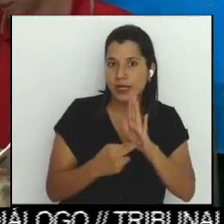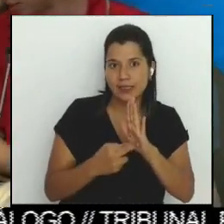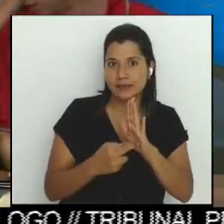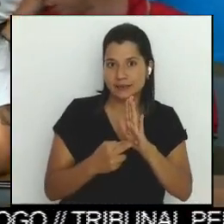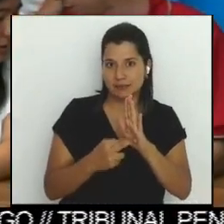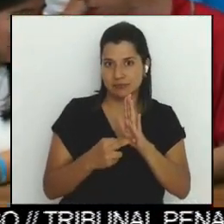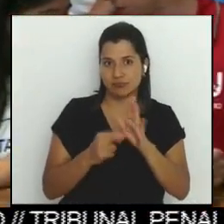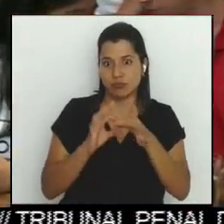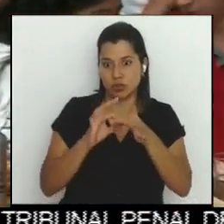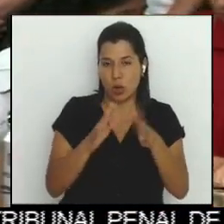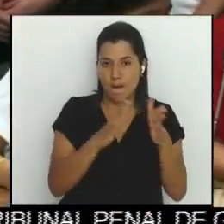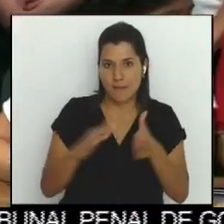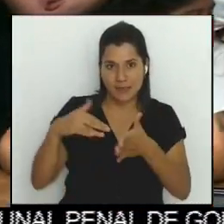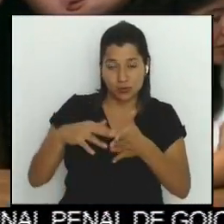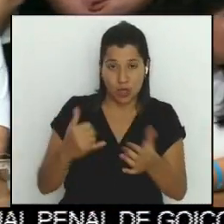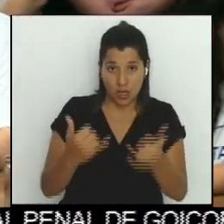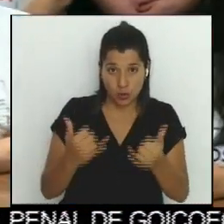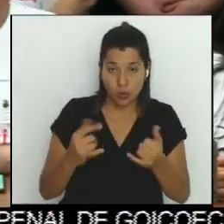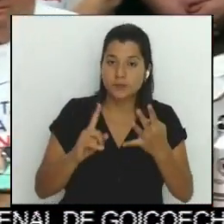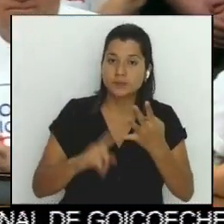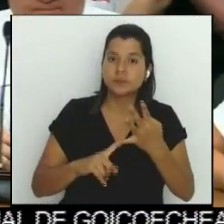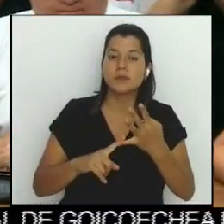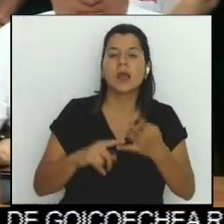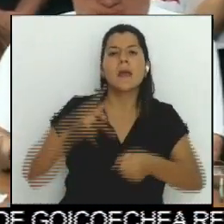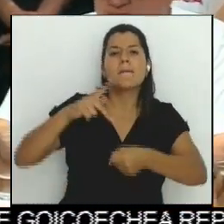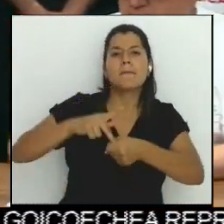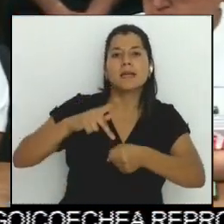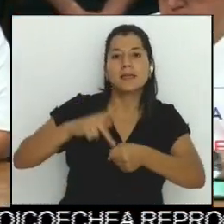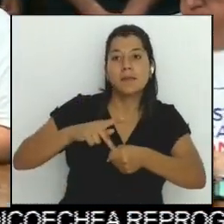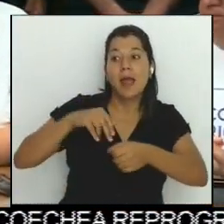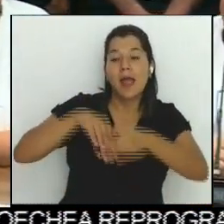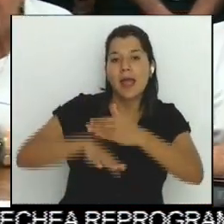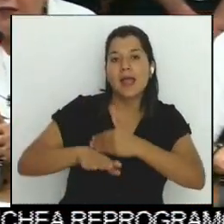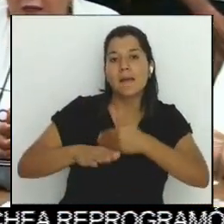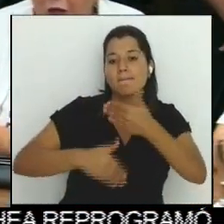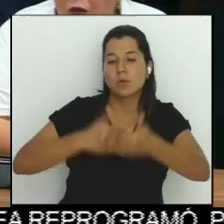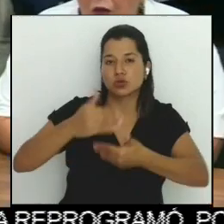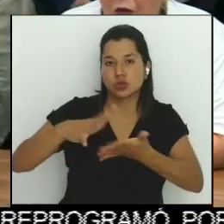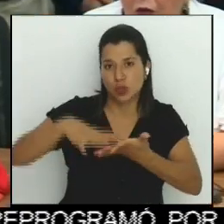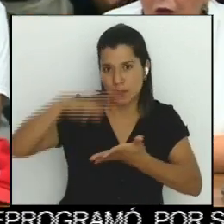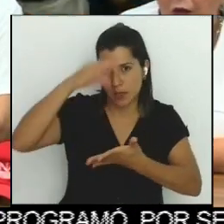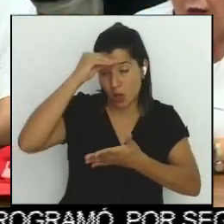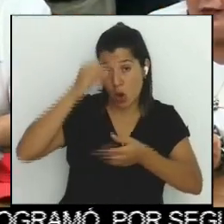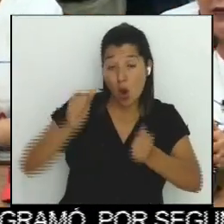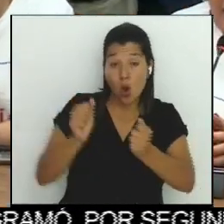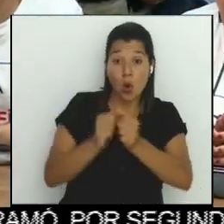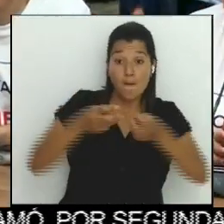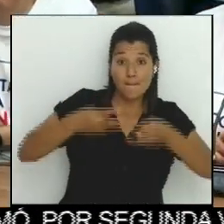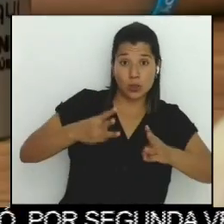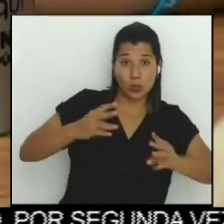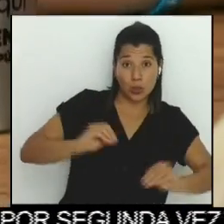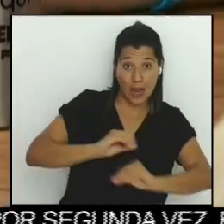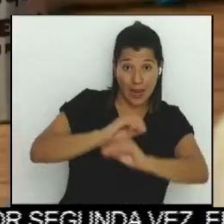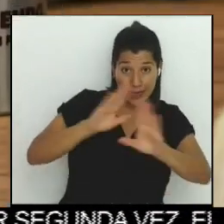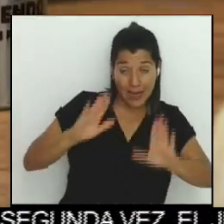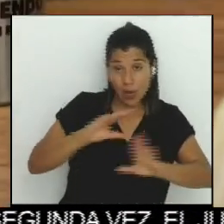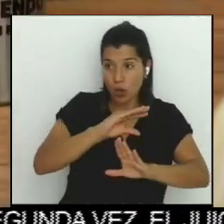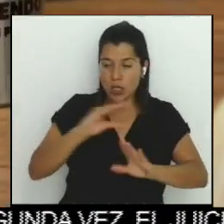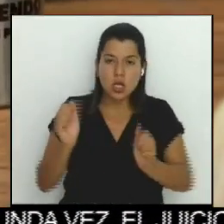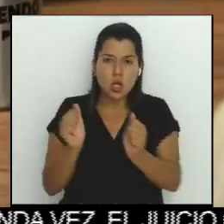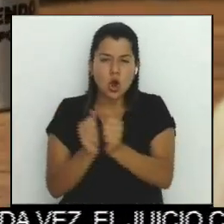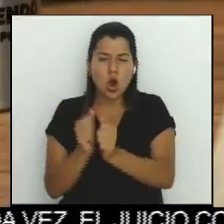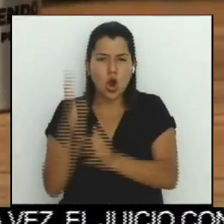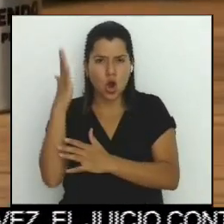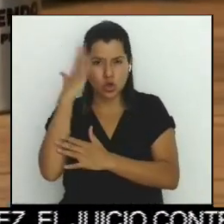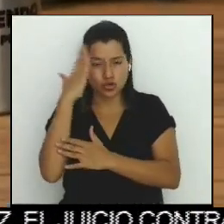de evaluación de los aprendizajes con propósitos claros y una metodología fundamentada en criterios educativos y pedagógicos